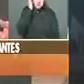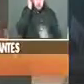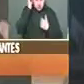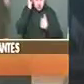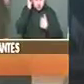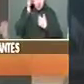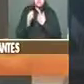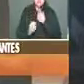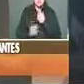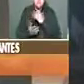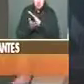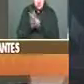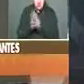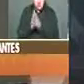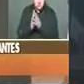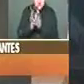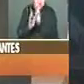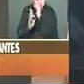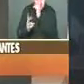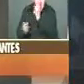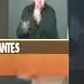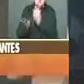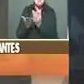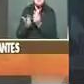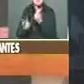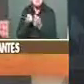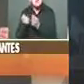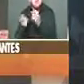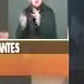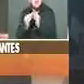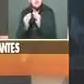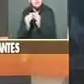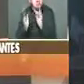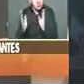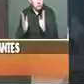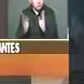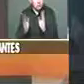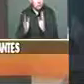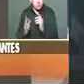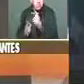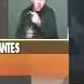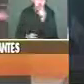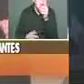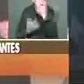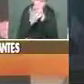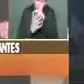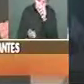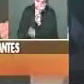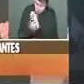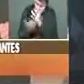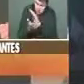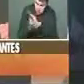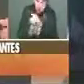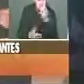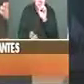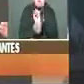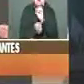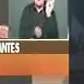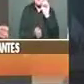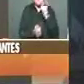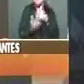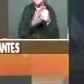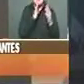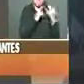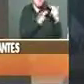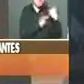paz, pero una paz bien negociada, respetando el Estado de Derecho, por supuesto llevando a la cárcel, así sean mínimas en mínimas penas a los